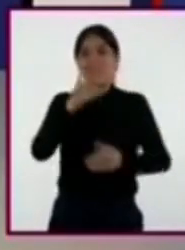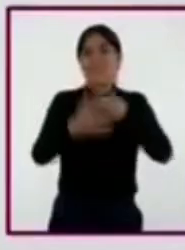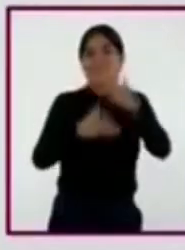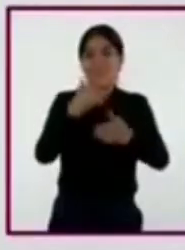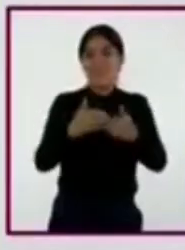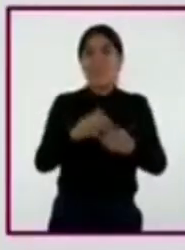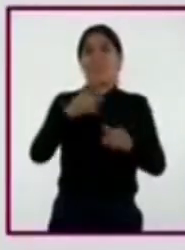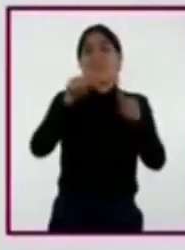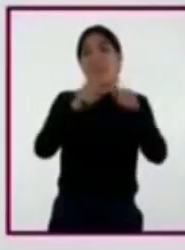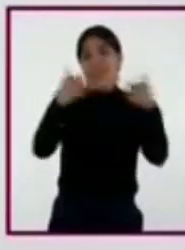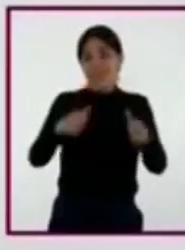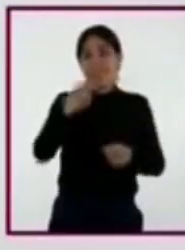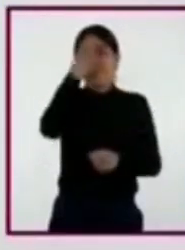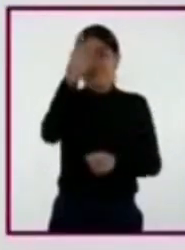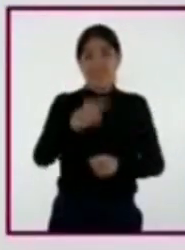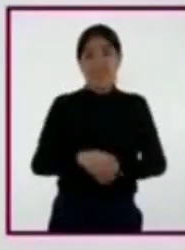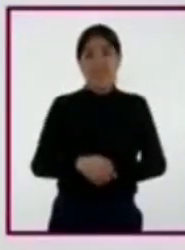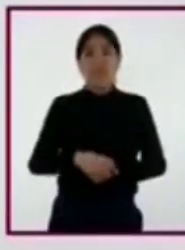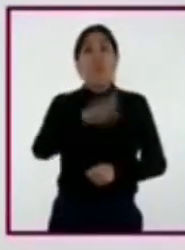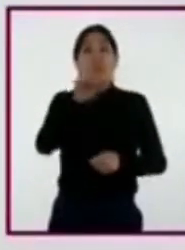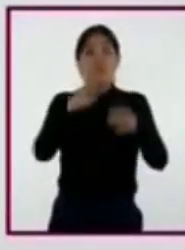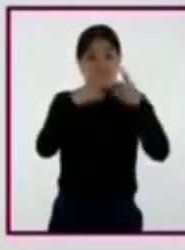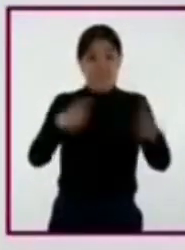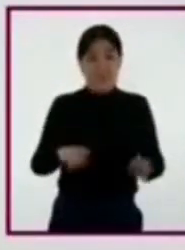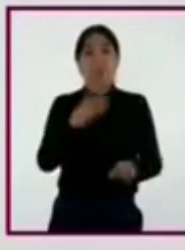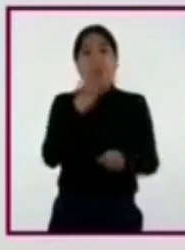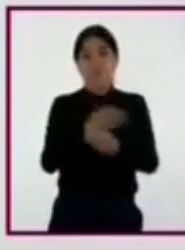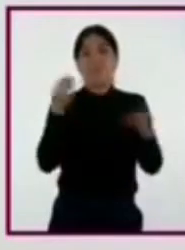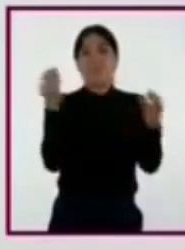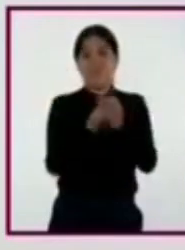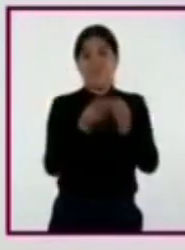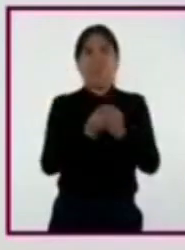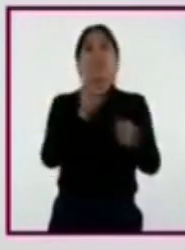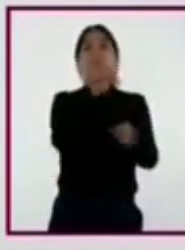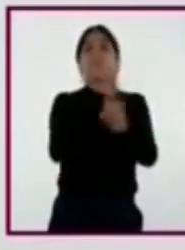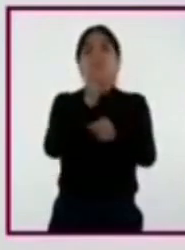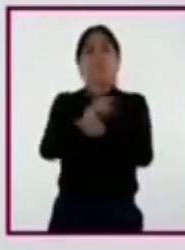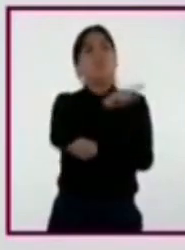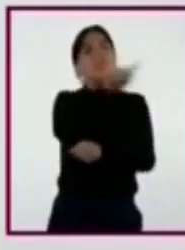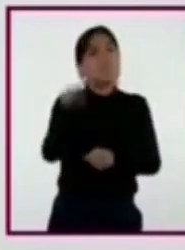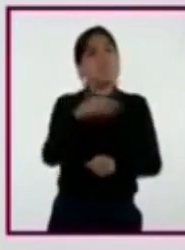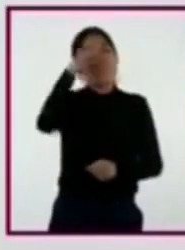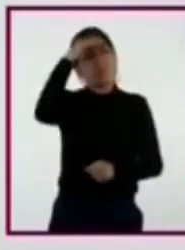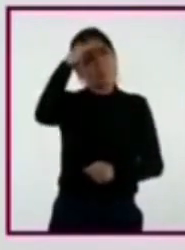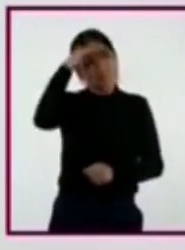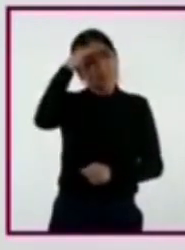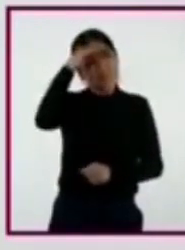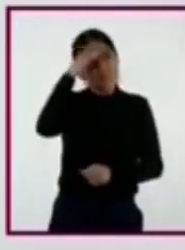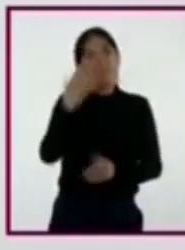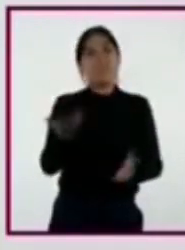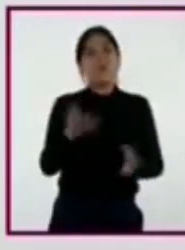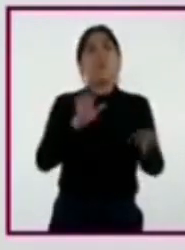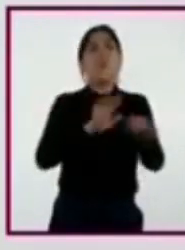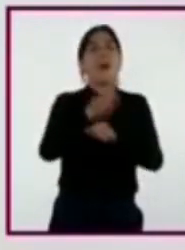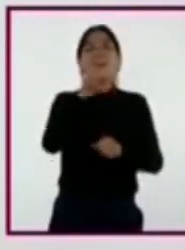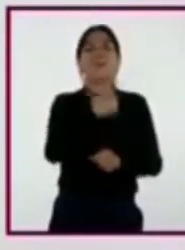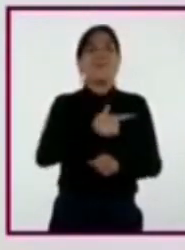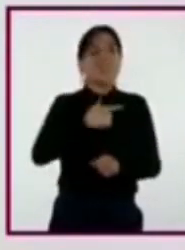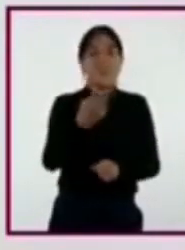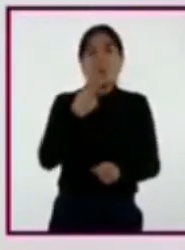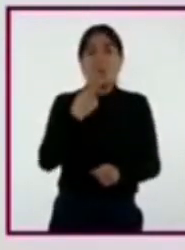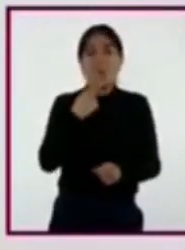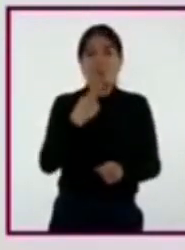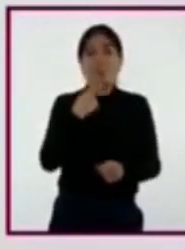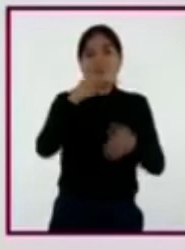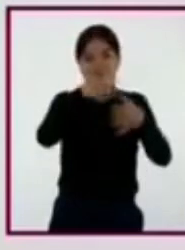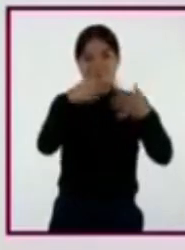artística. Mientras se va desarrollando esta sesión, los invitamos a que vayan reflexionando. ¿Qué técnica les gustaría utilizar